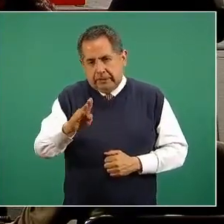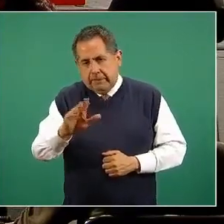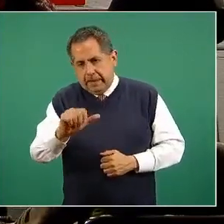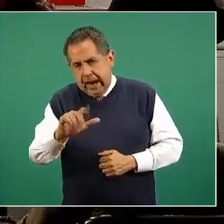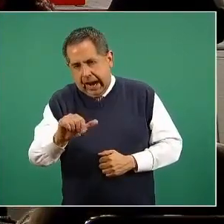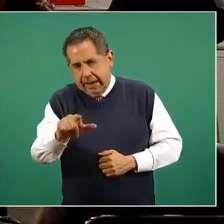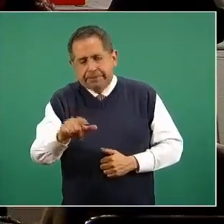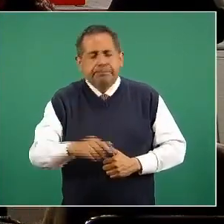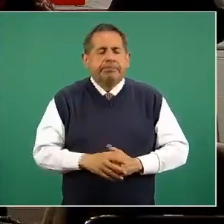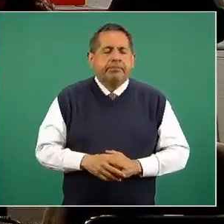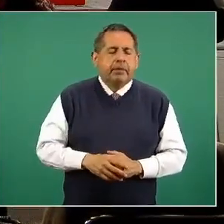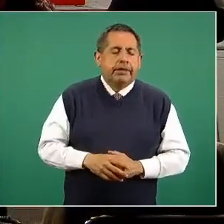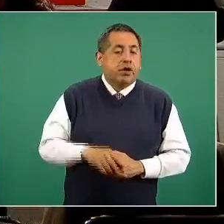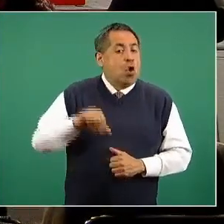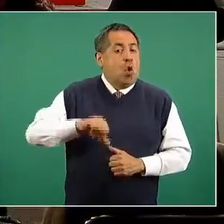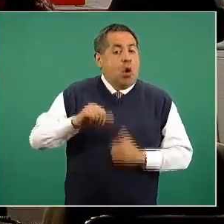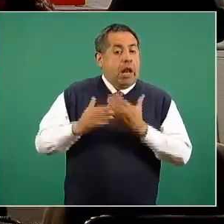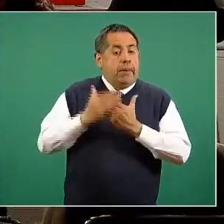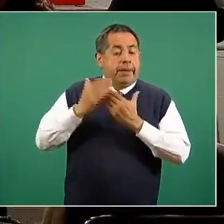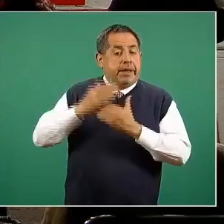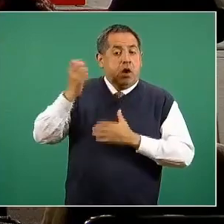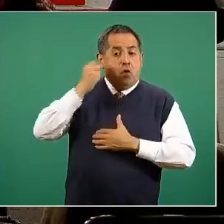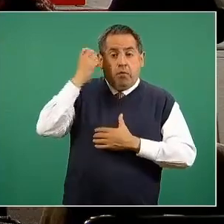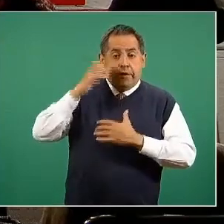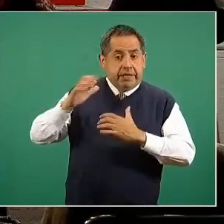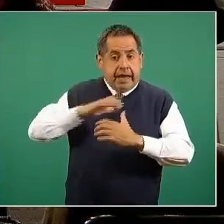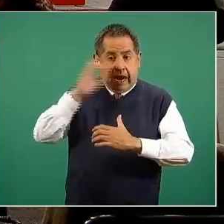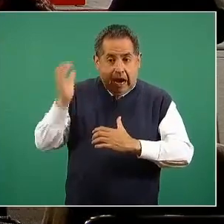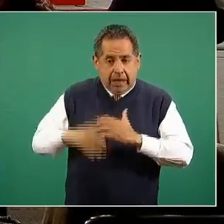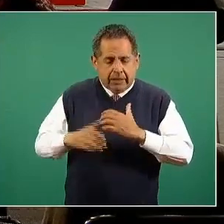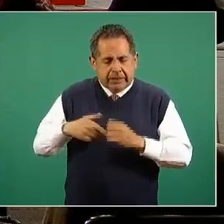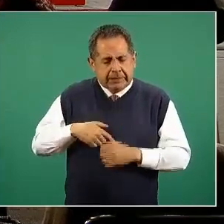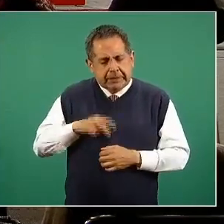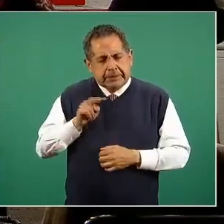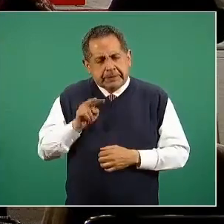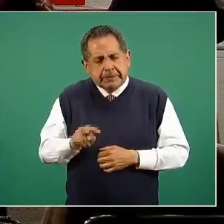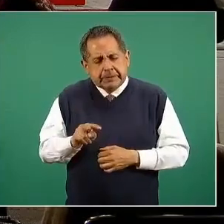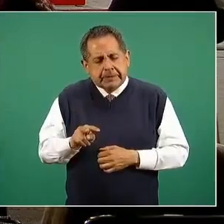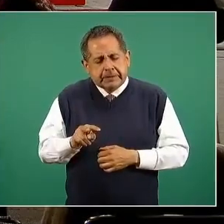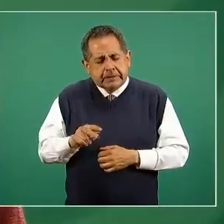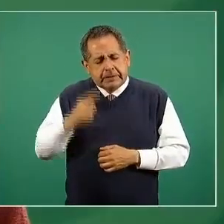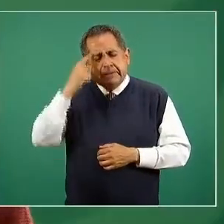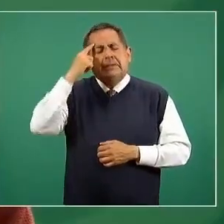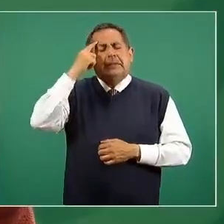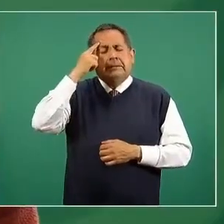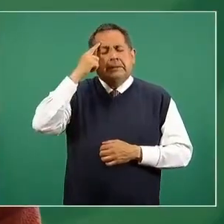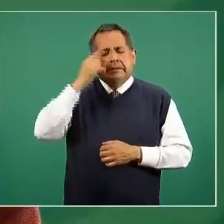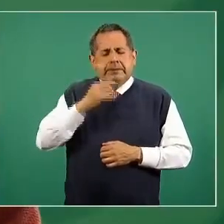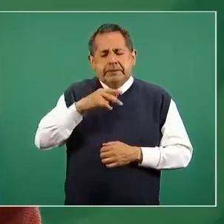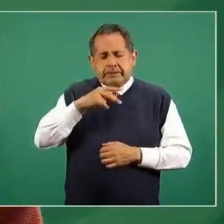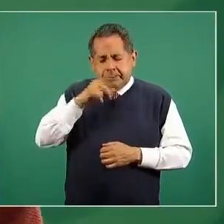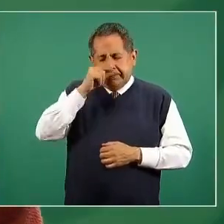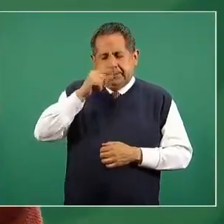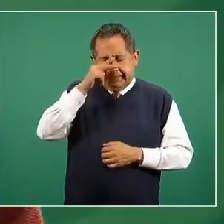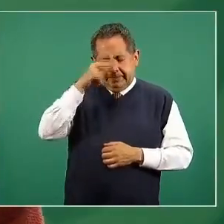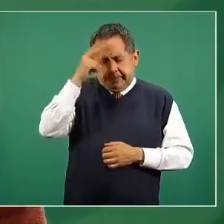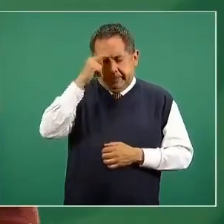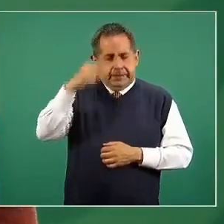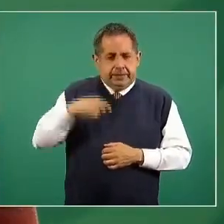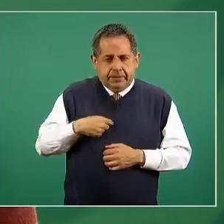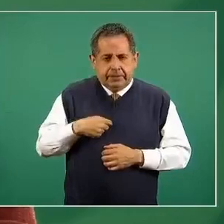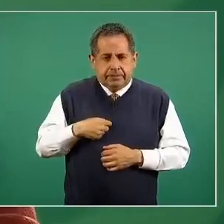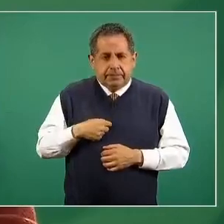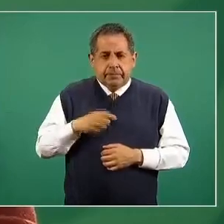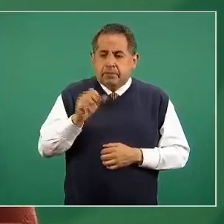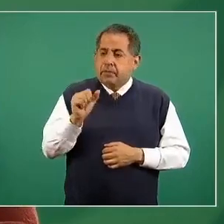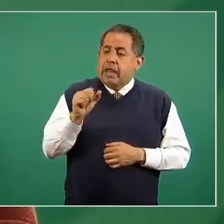Esta mañana, al terminar la conferencia de prensa matutina, me percaté de un pequeño lapsus de mi parte. Dije, el